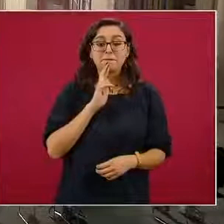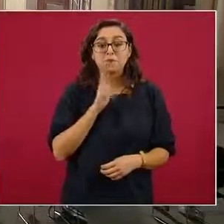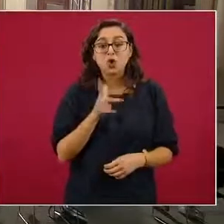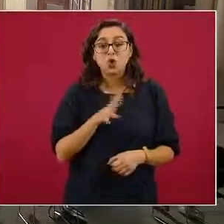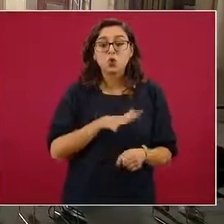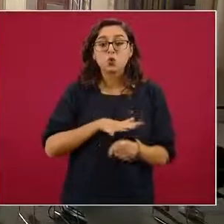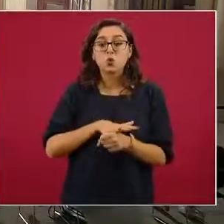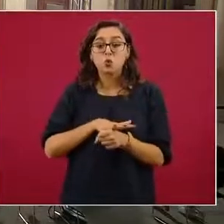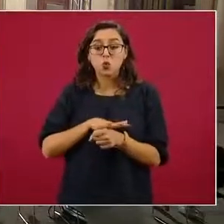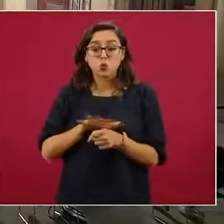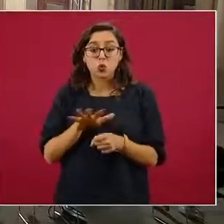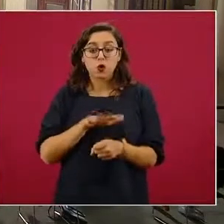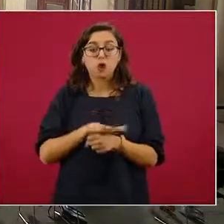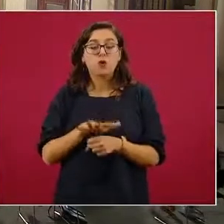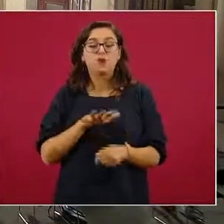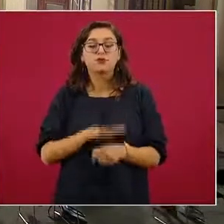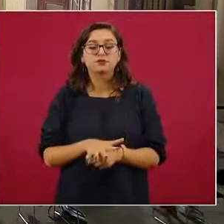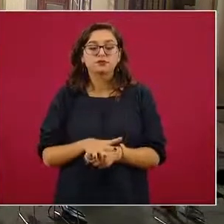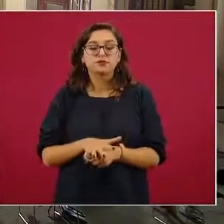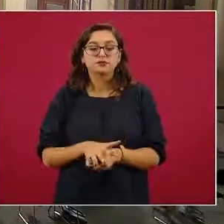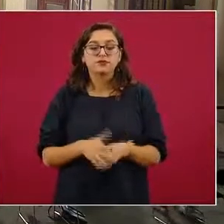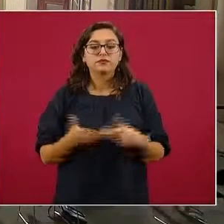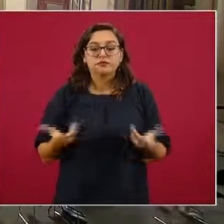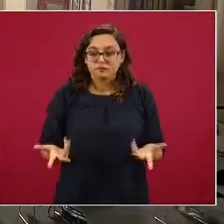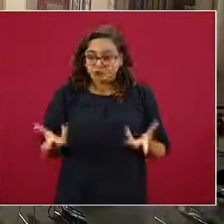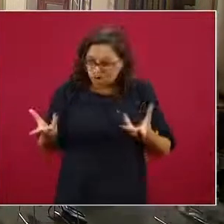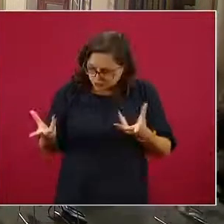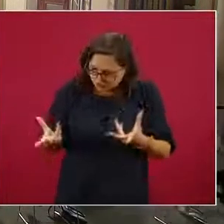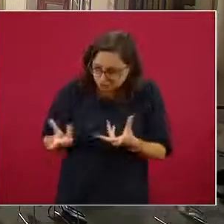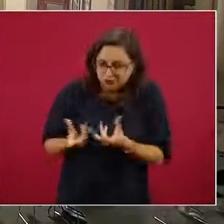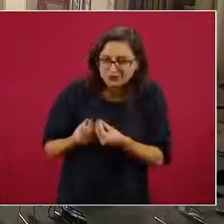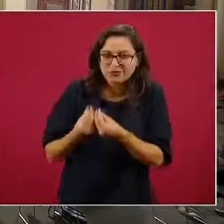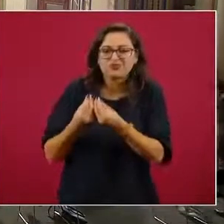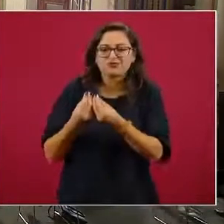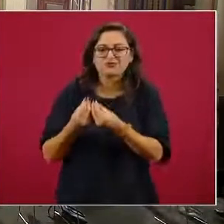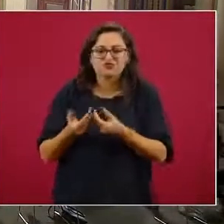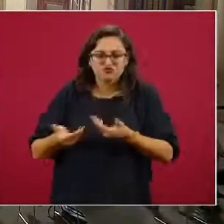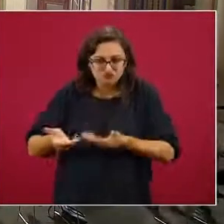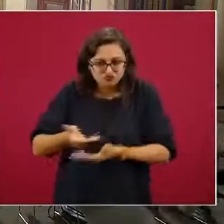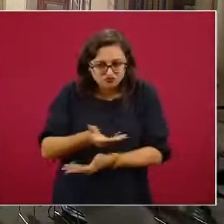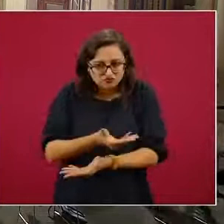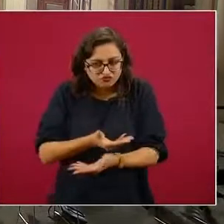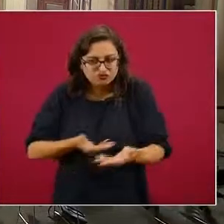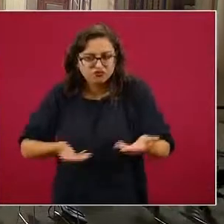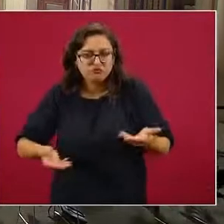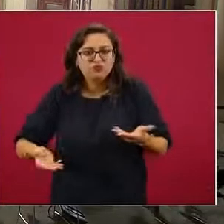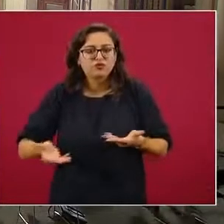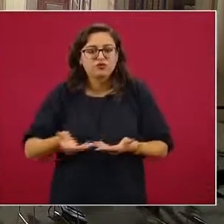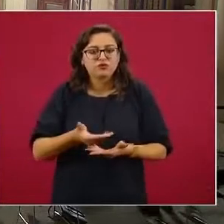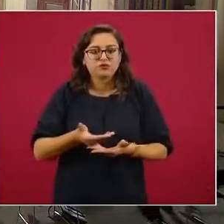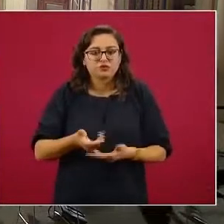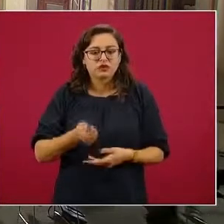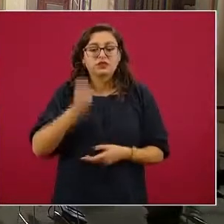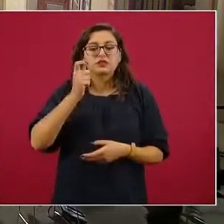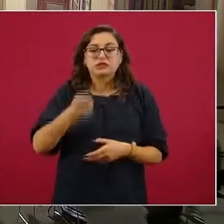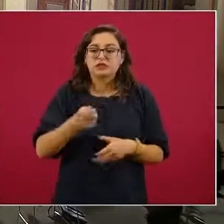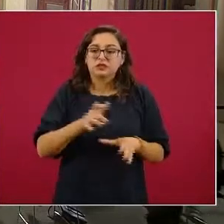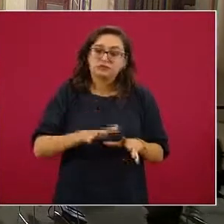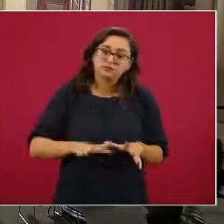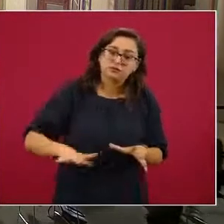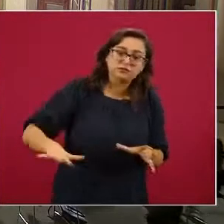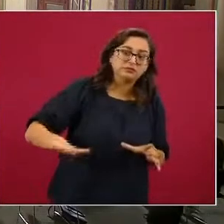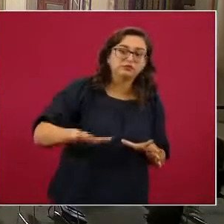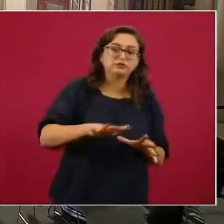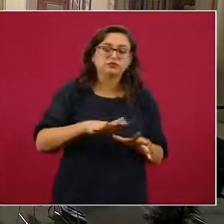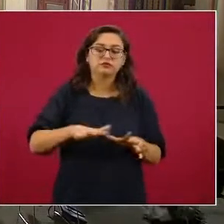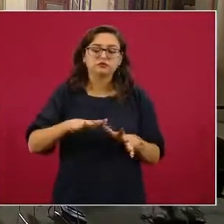que el sujeto de la acción fuera un sujeto social, es decir, los espacios